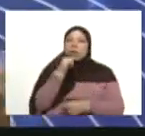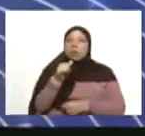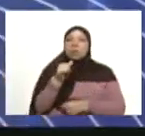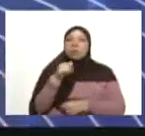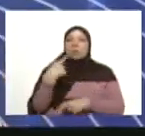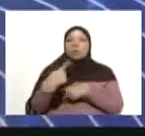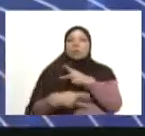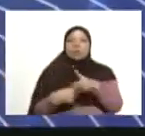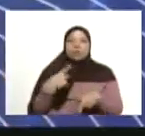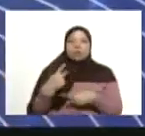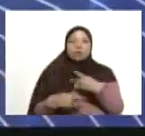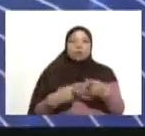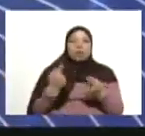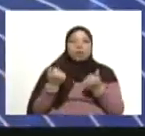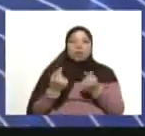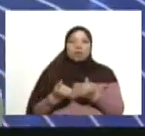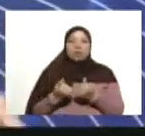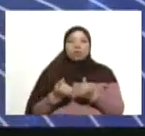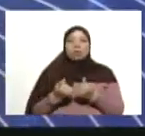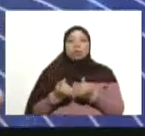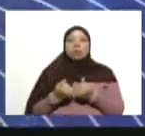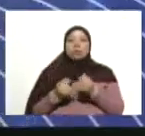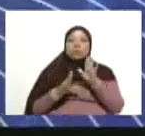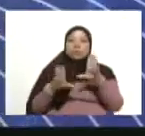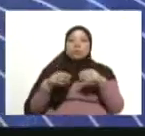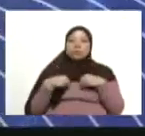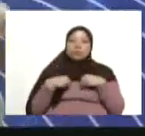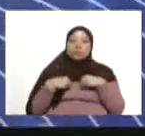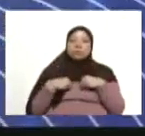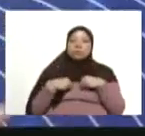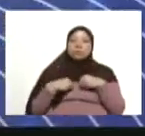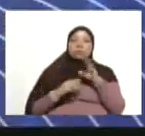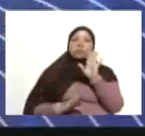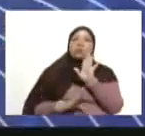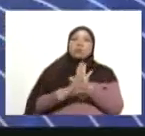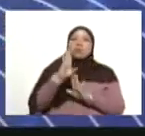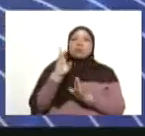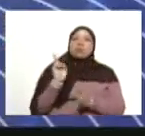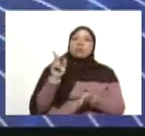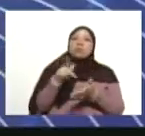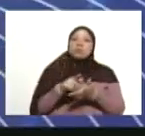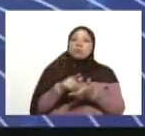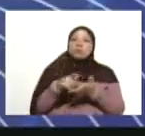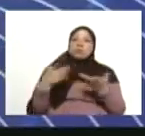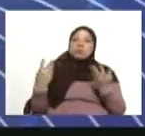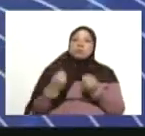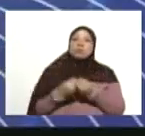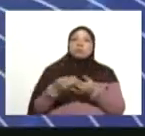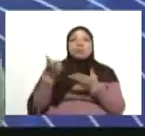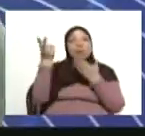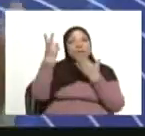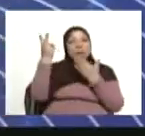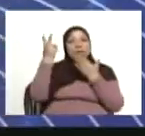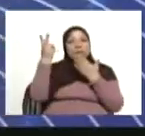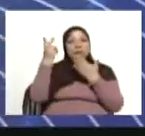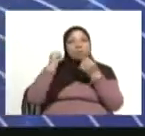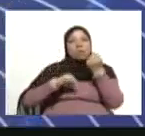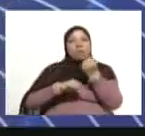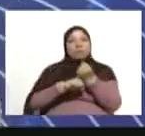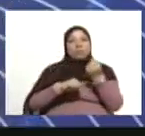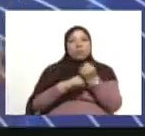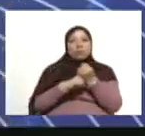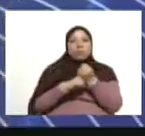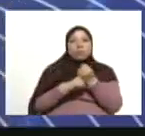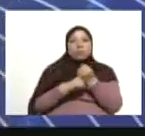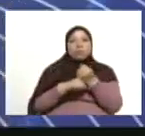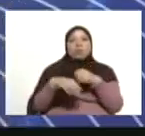lo productivo, en lo económico. Vamos a reconocer cada una de las potencialidades que tienen las comunidades indígenas, mi presidente, con el apoyo de usted,